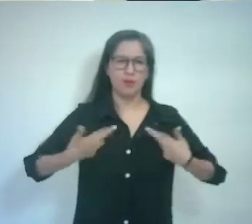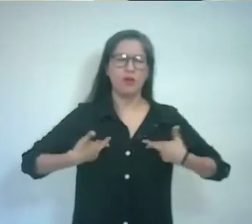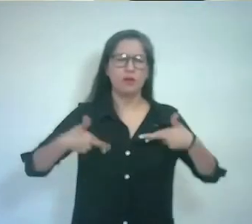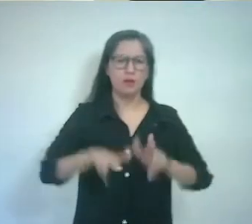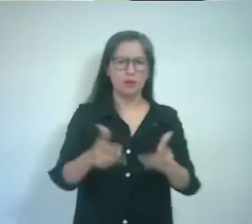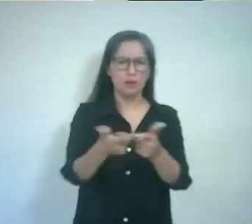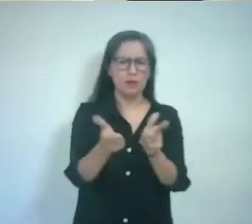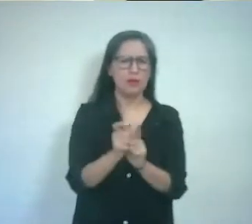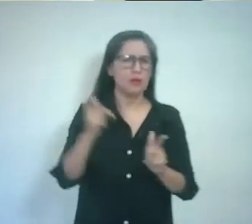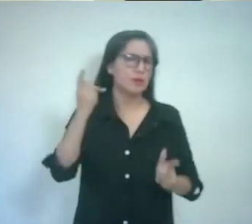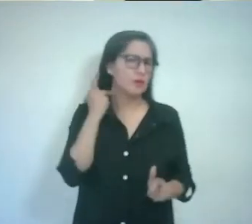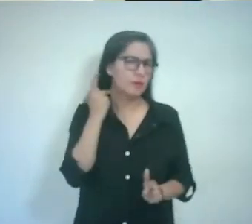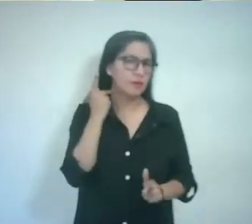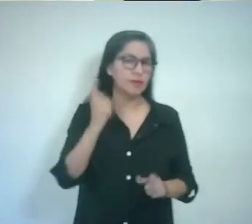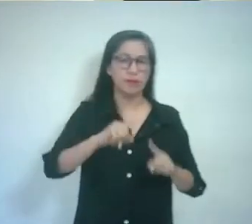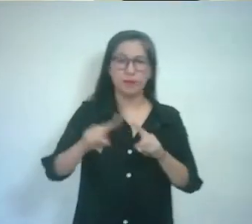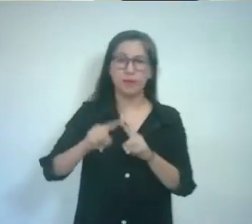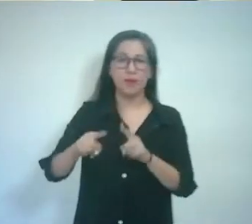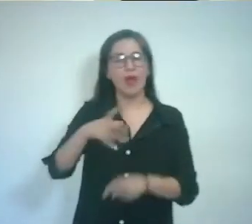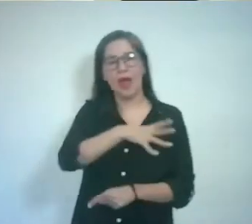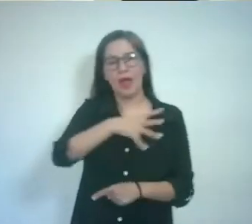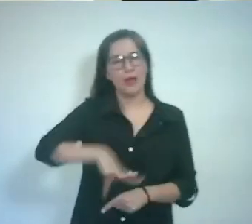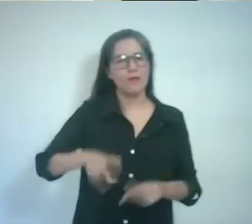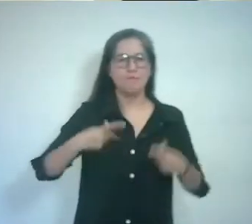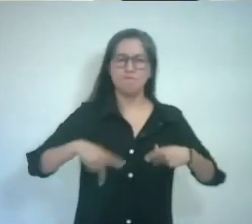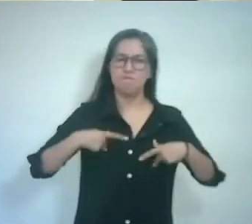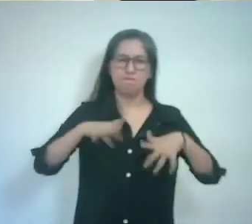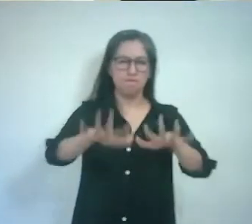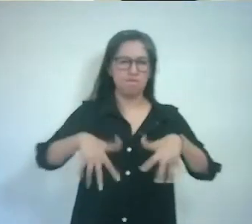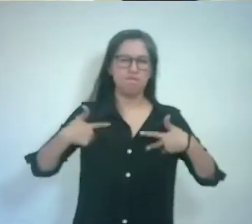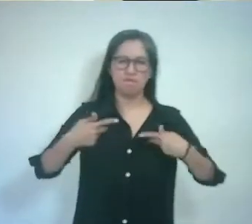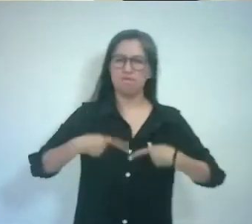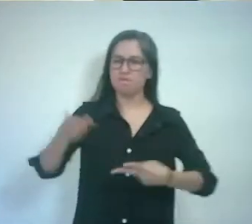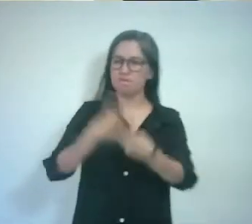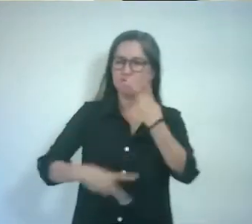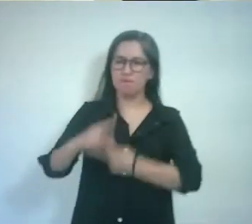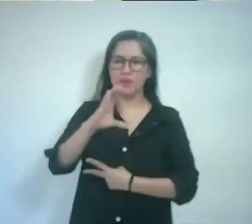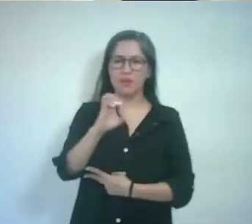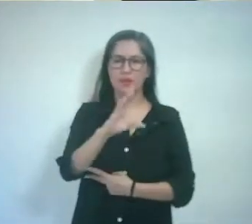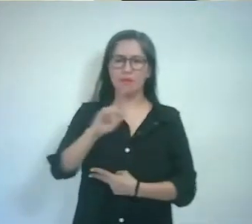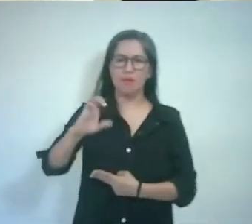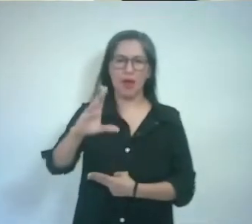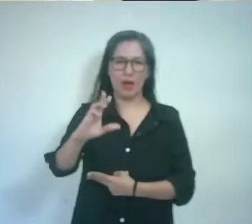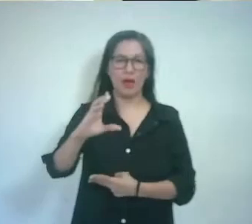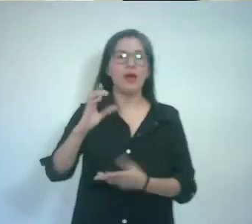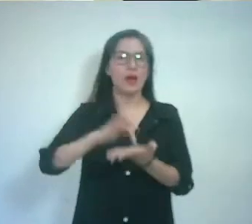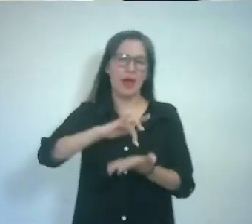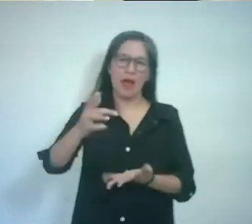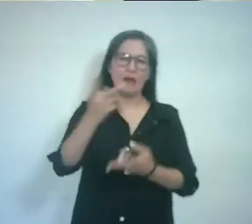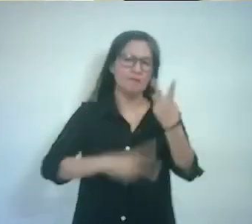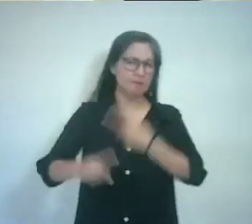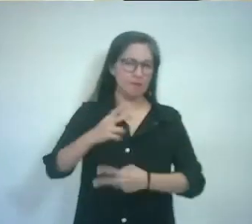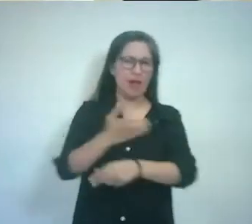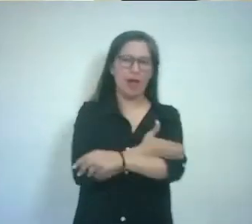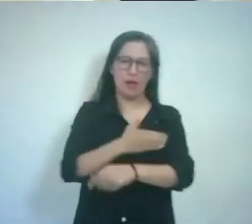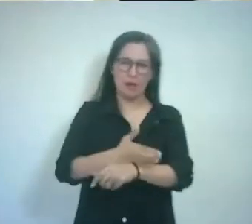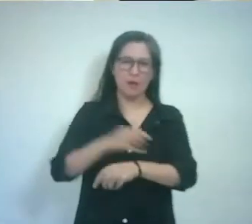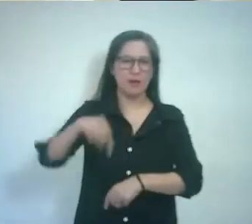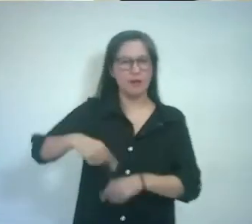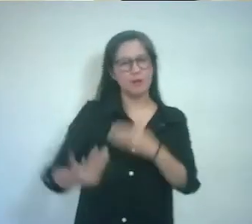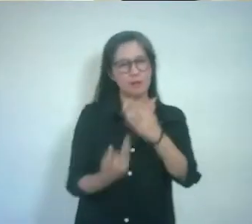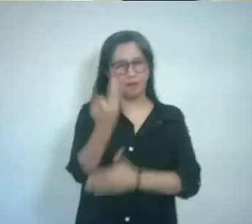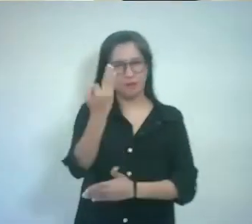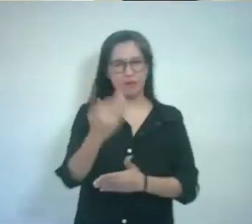partidos políticos, público en general, personal de CEPAC, muchísimas gracias por acompañar en esta